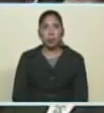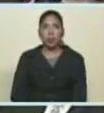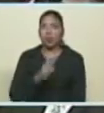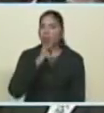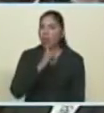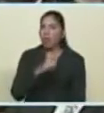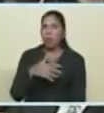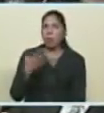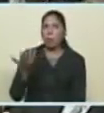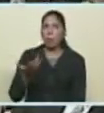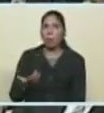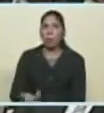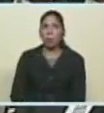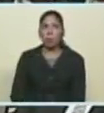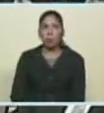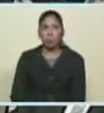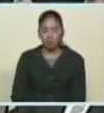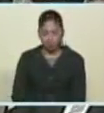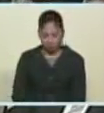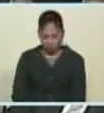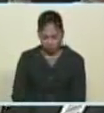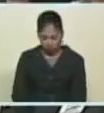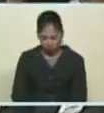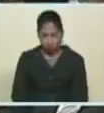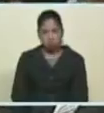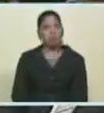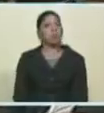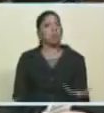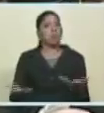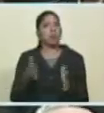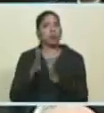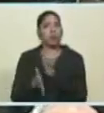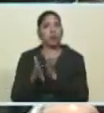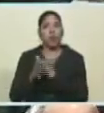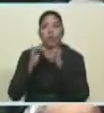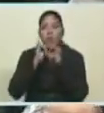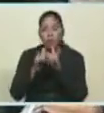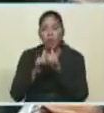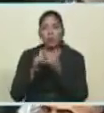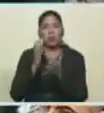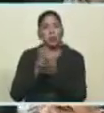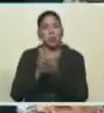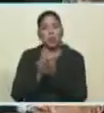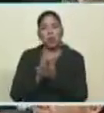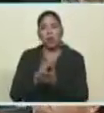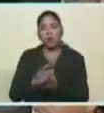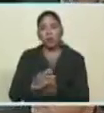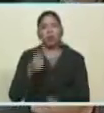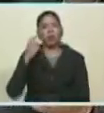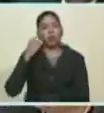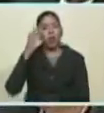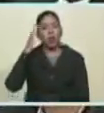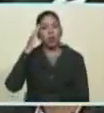informando y activando la información permanente para nuestro pueblo,